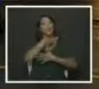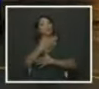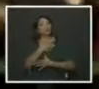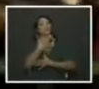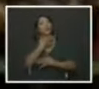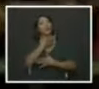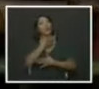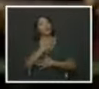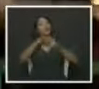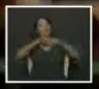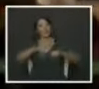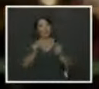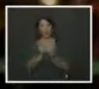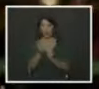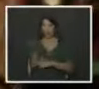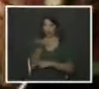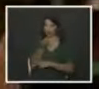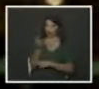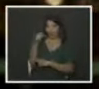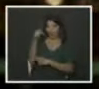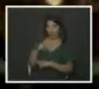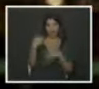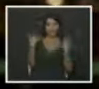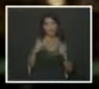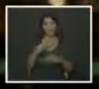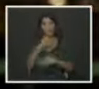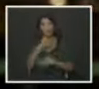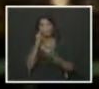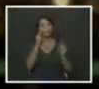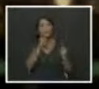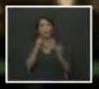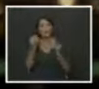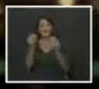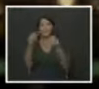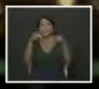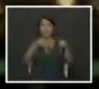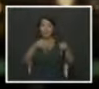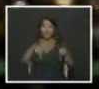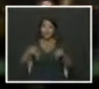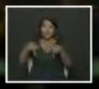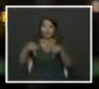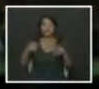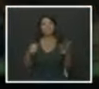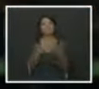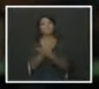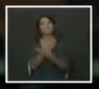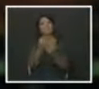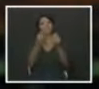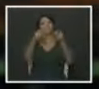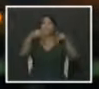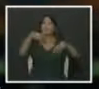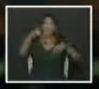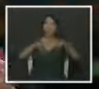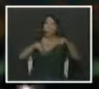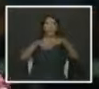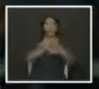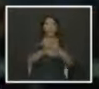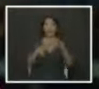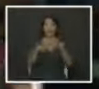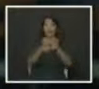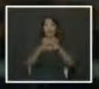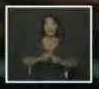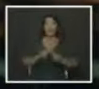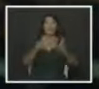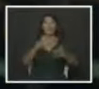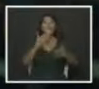un gusto estar con ustedes por acá. Qué gusto ver tantísima gente. Lastimosamente, mucha gente se nos quedó por fuera también. Pero